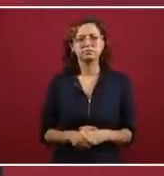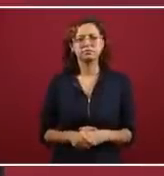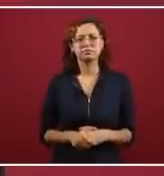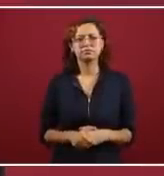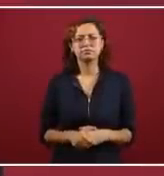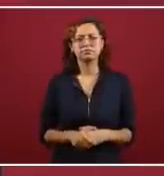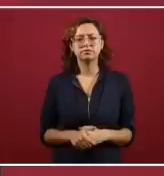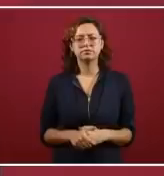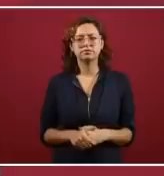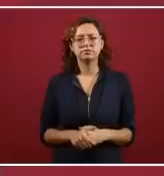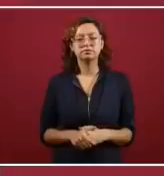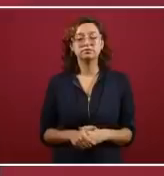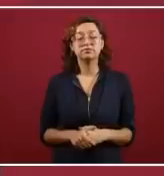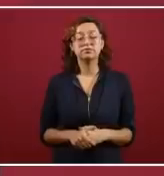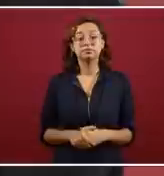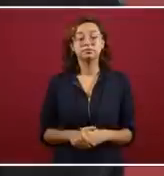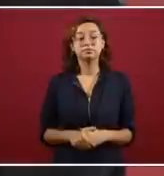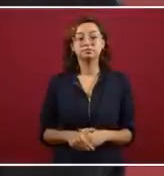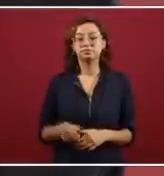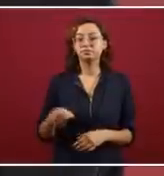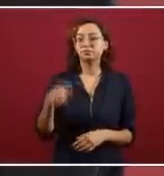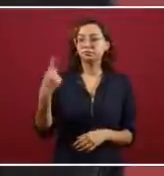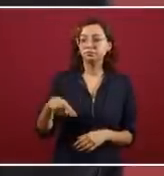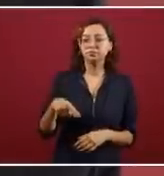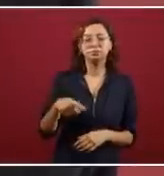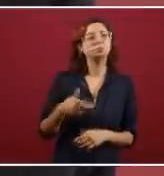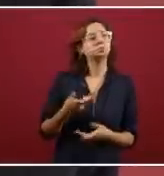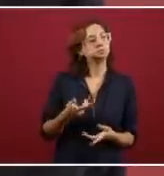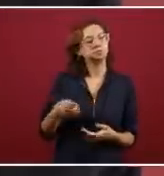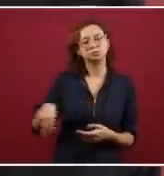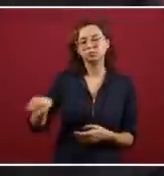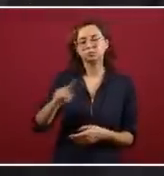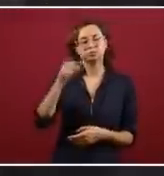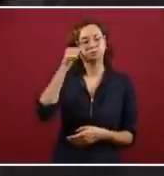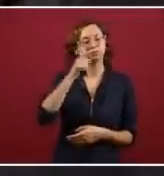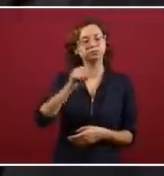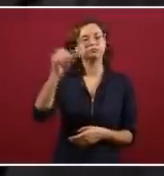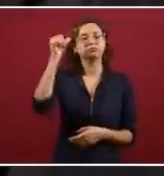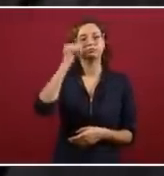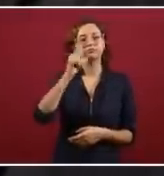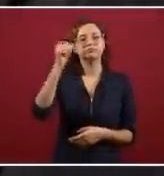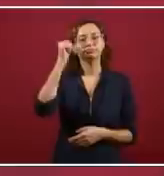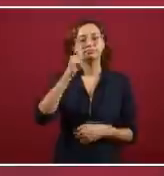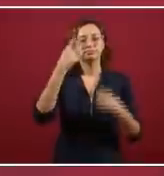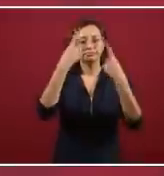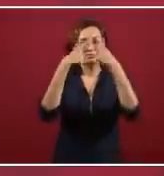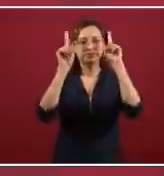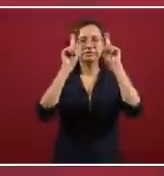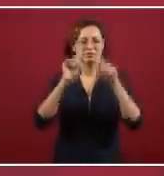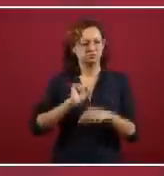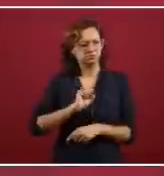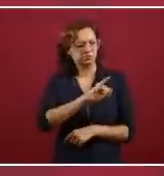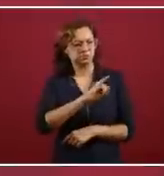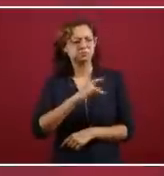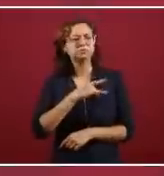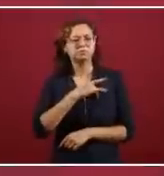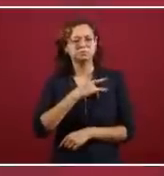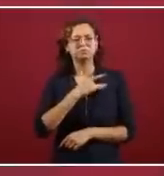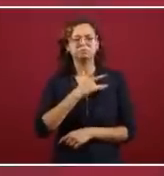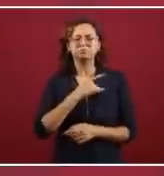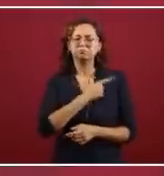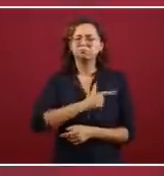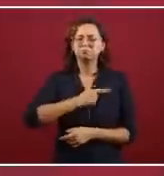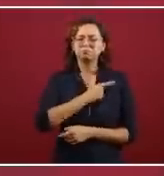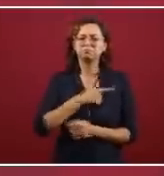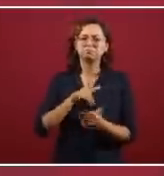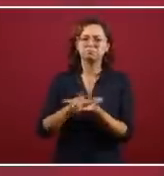Se dio la instrucción y, como siempre, los marinos apoyando